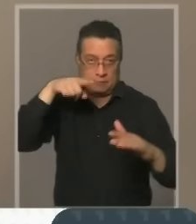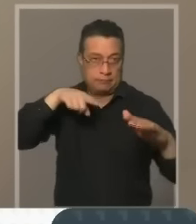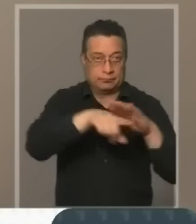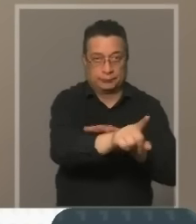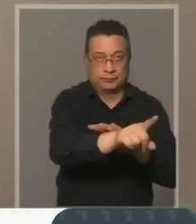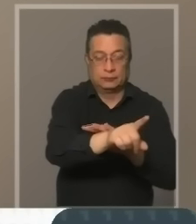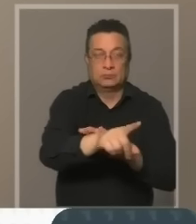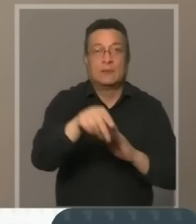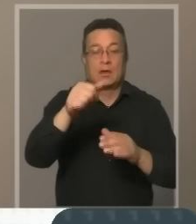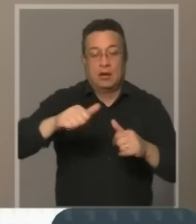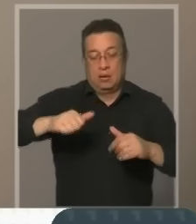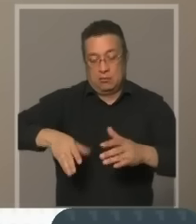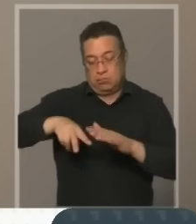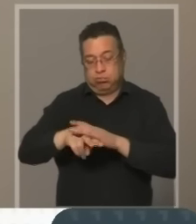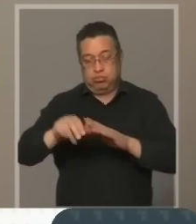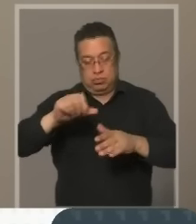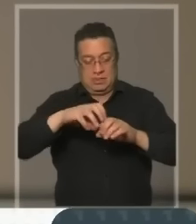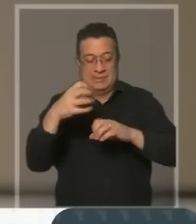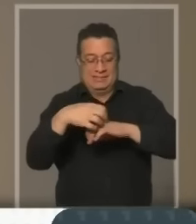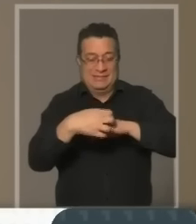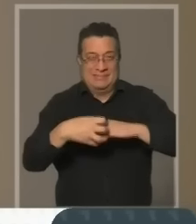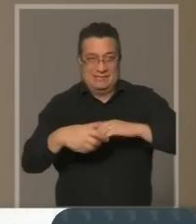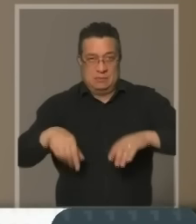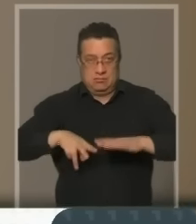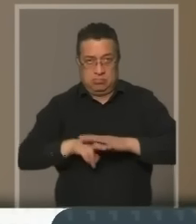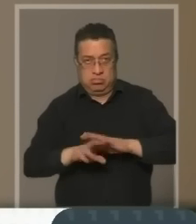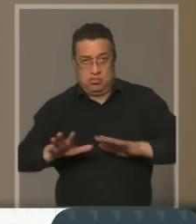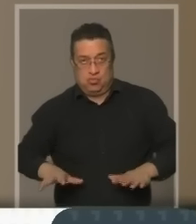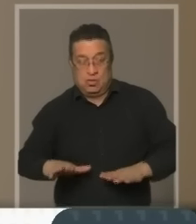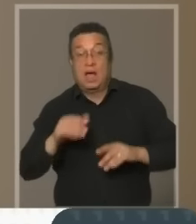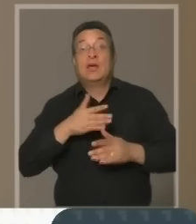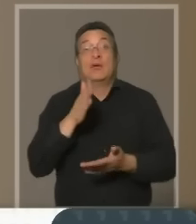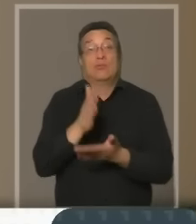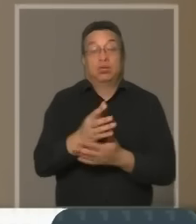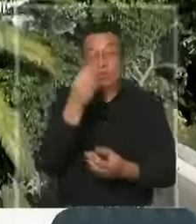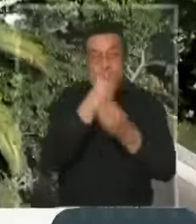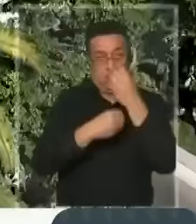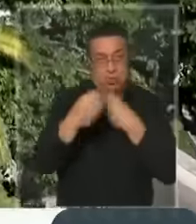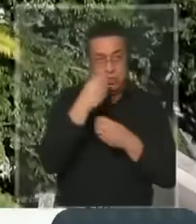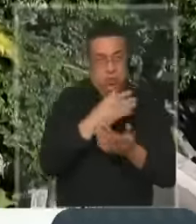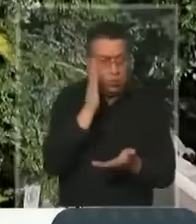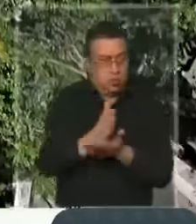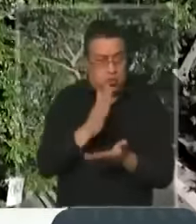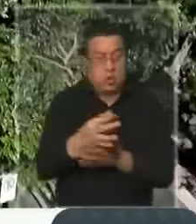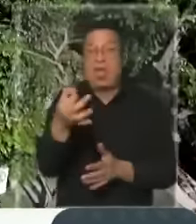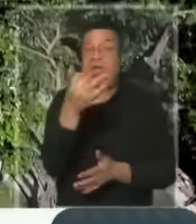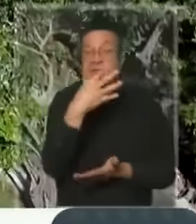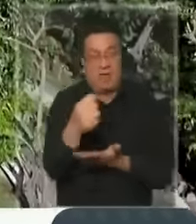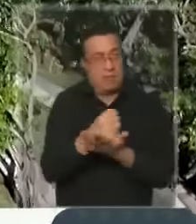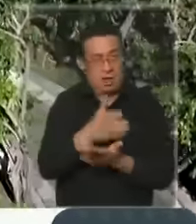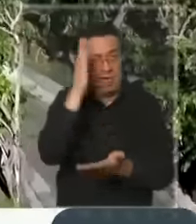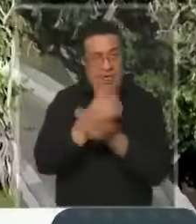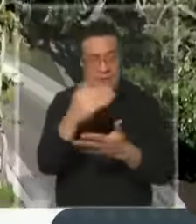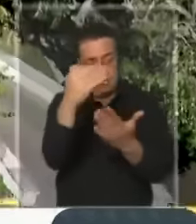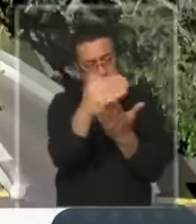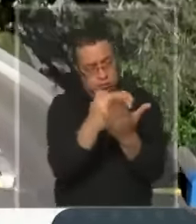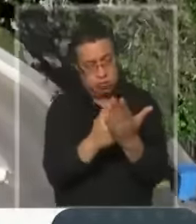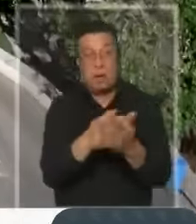medidas antiescaras y, lo más relevante, entregar un régimen de alimentación y medicamentos.